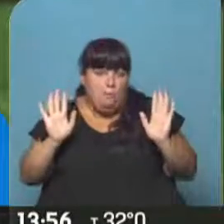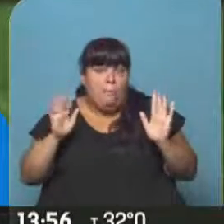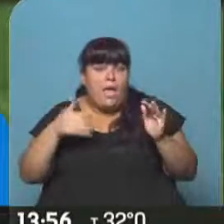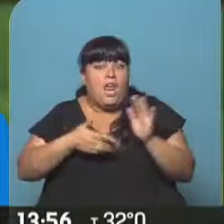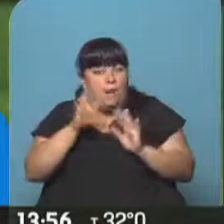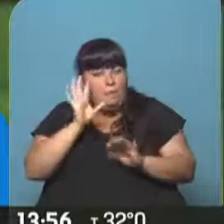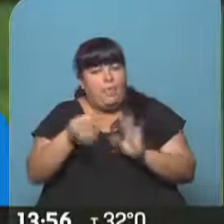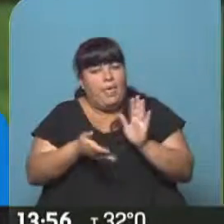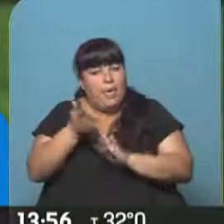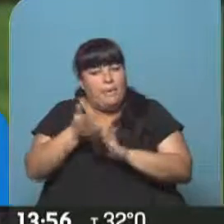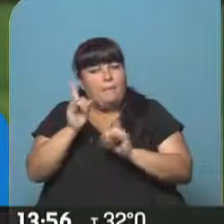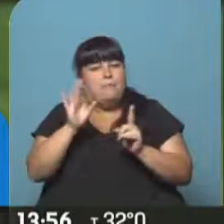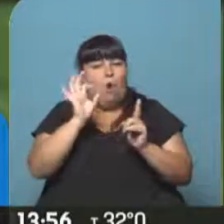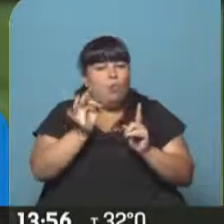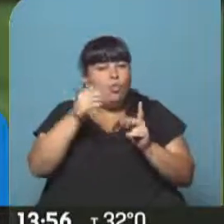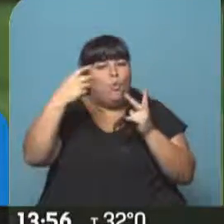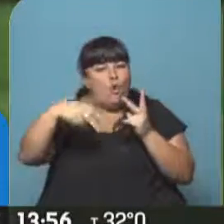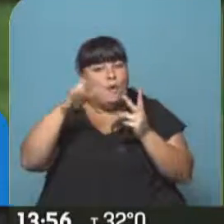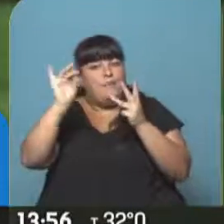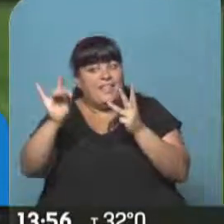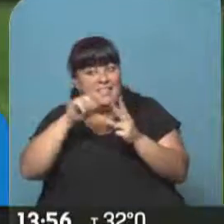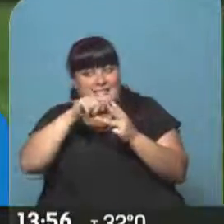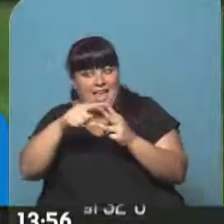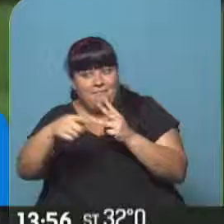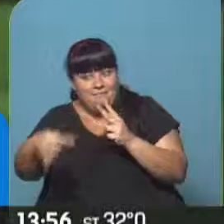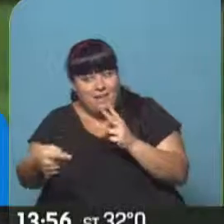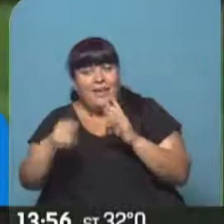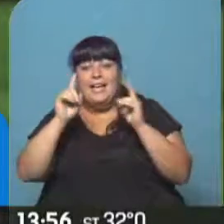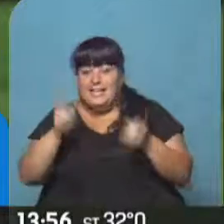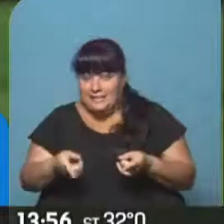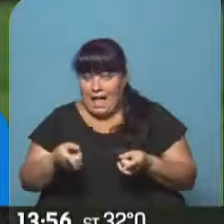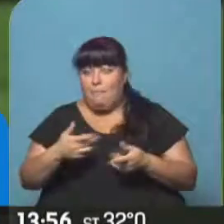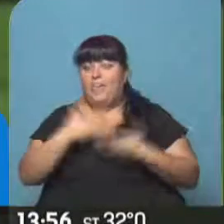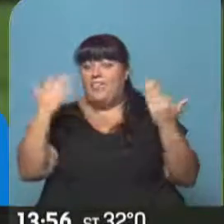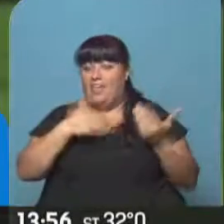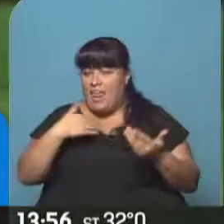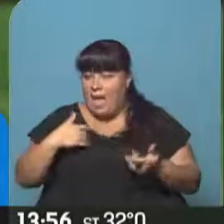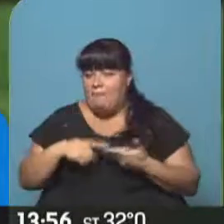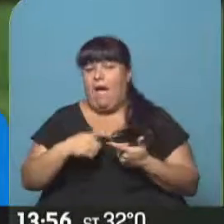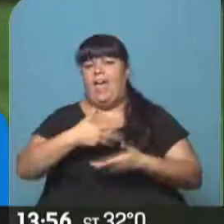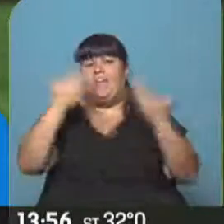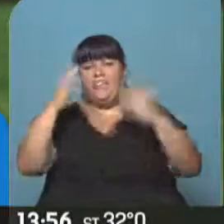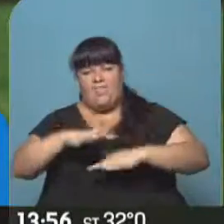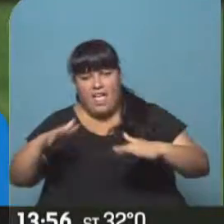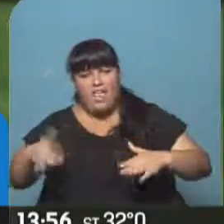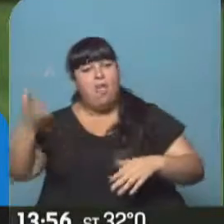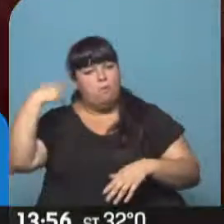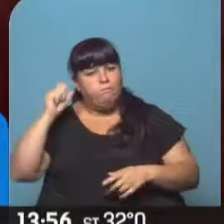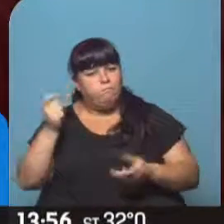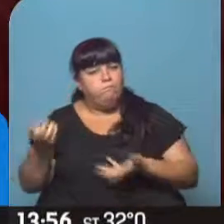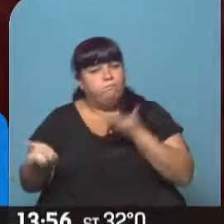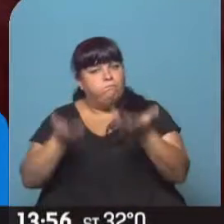tendencia que se dio en octubre noviembre y diciembre también se dio en el día de la madre del niño se había dado